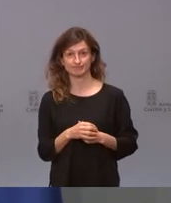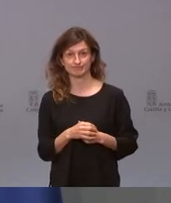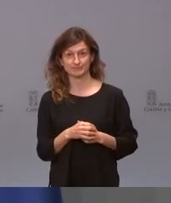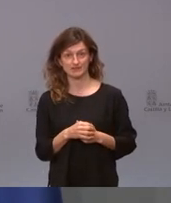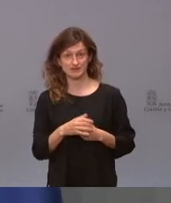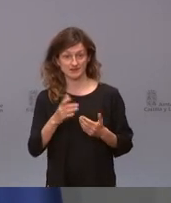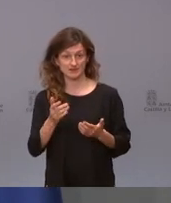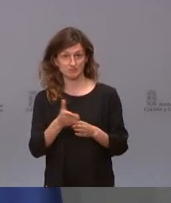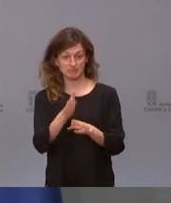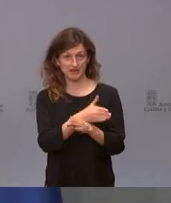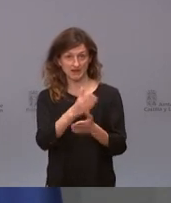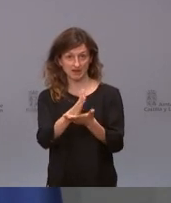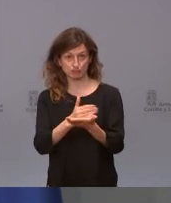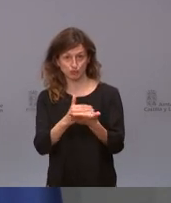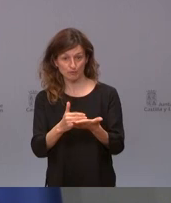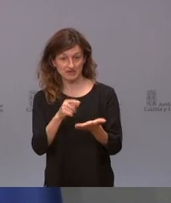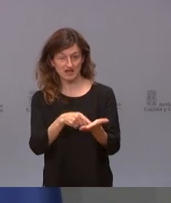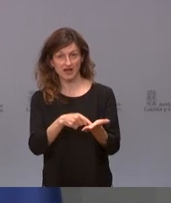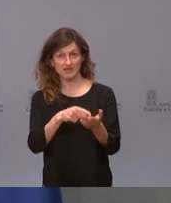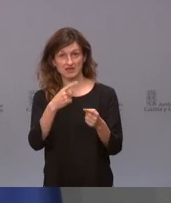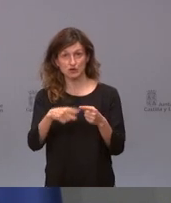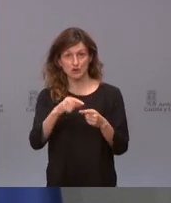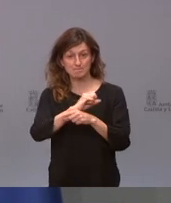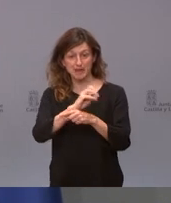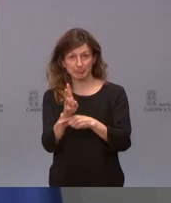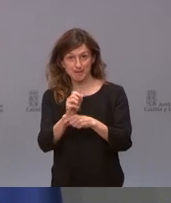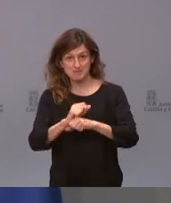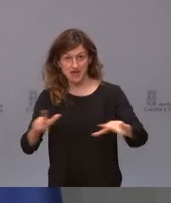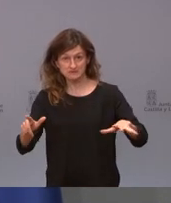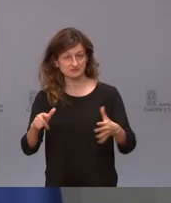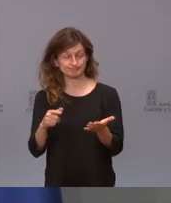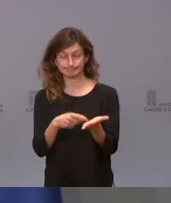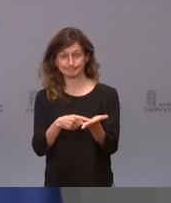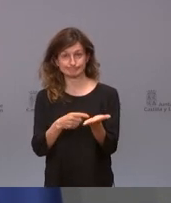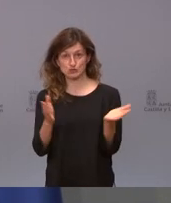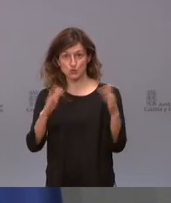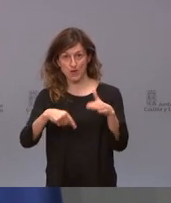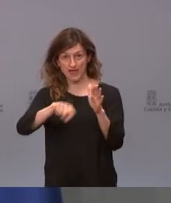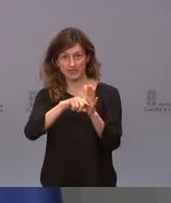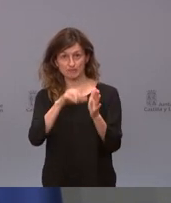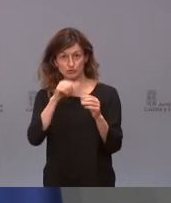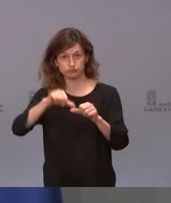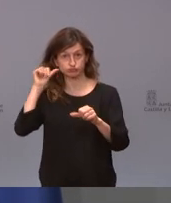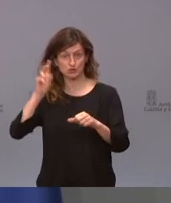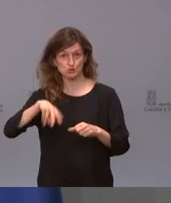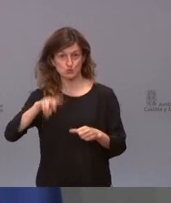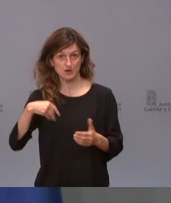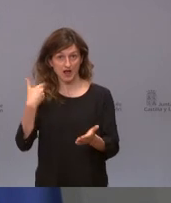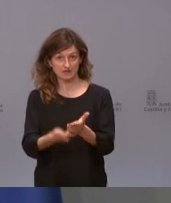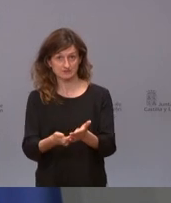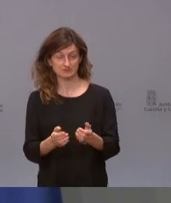espere autonómica y que no contempla las pandemias porque efectivamente no habíamos tenido ninguna está hasta ese